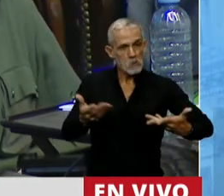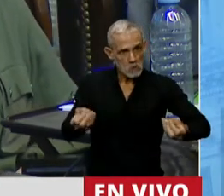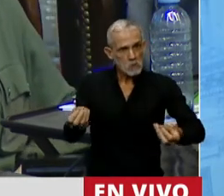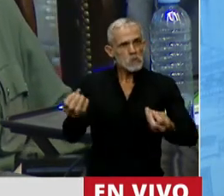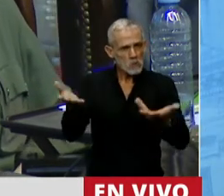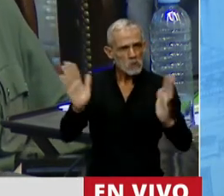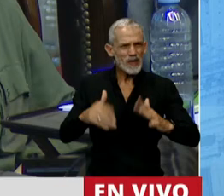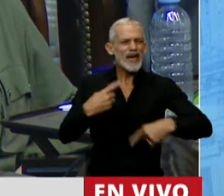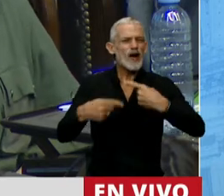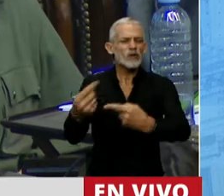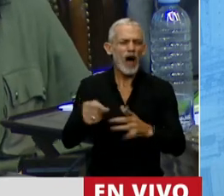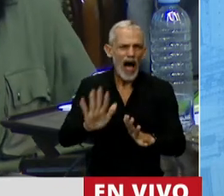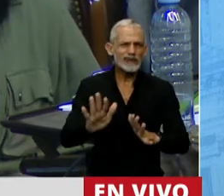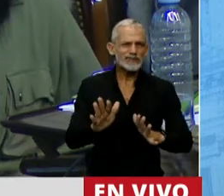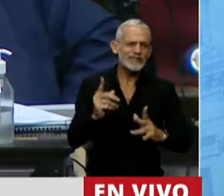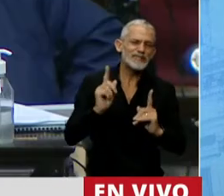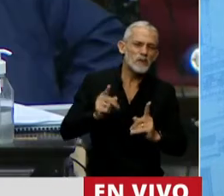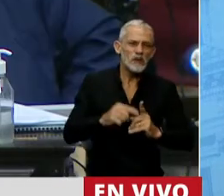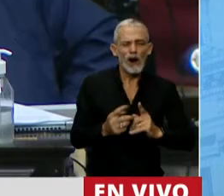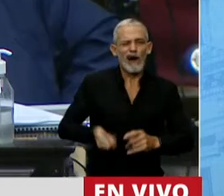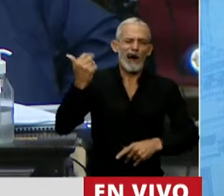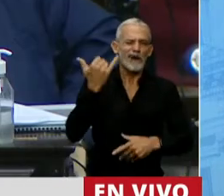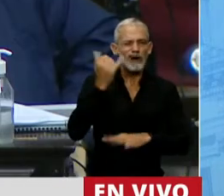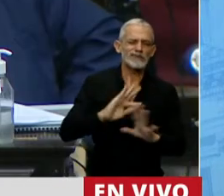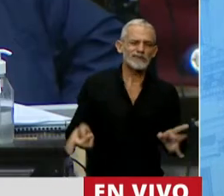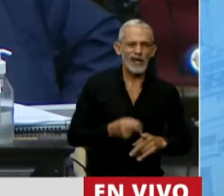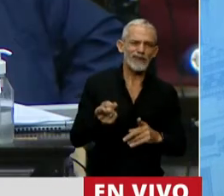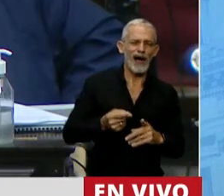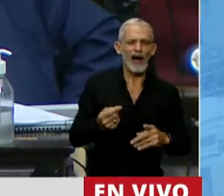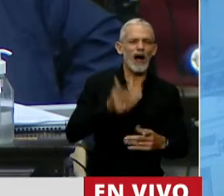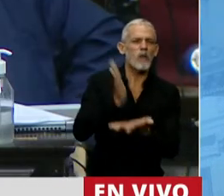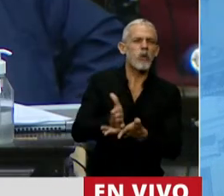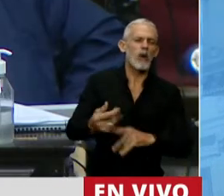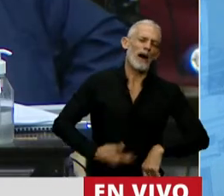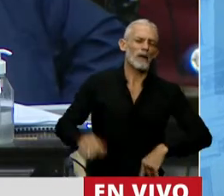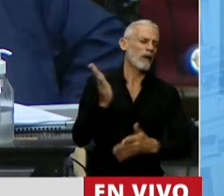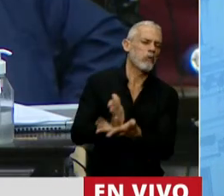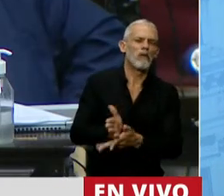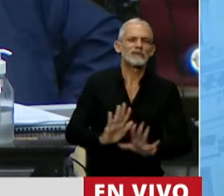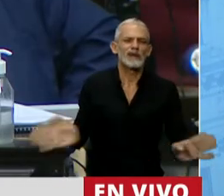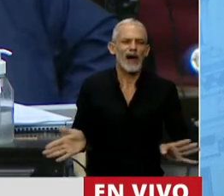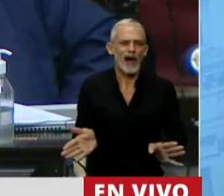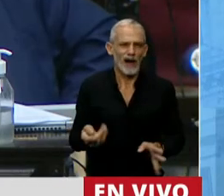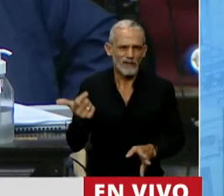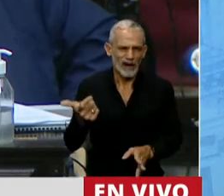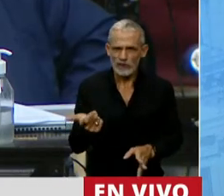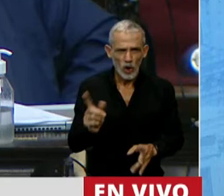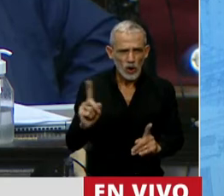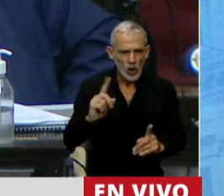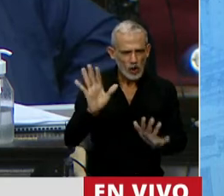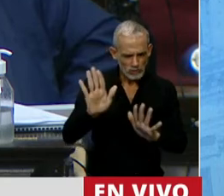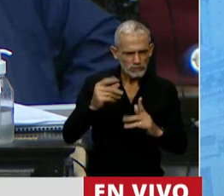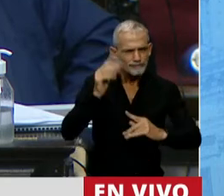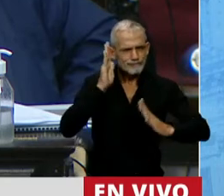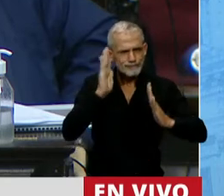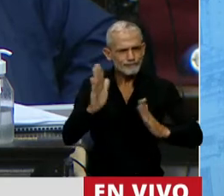que continuar apostando al facilismo de atacar los efectos, criminalizando el aborto en lugar de ocuparnos